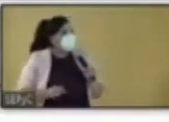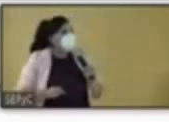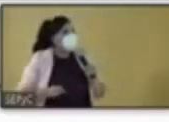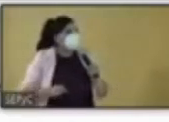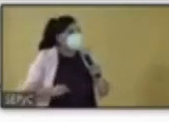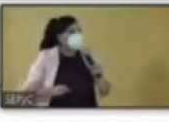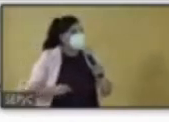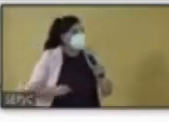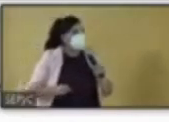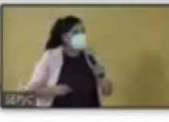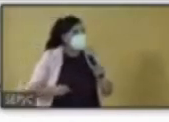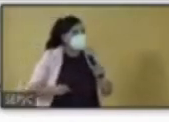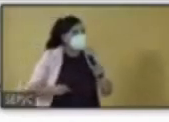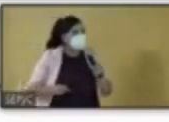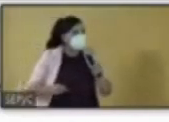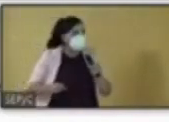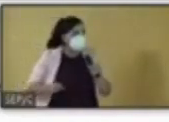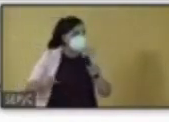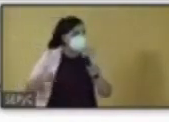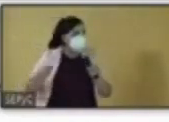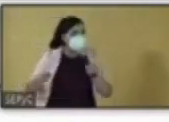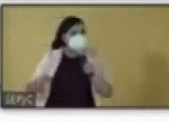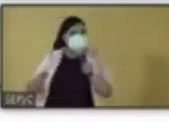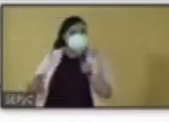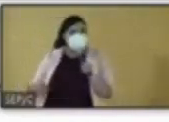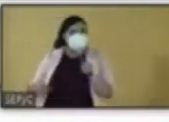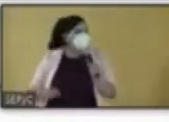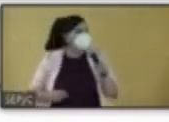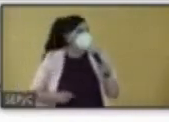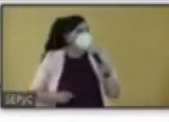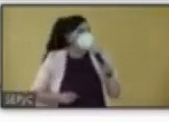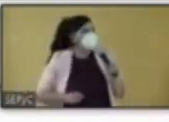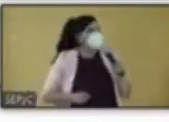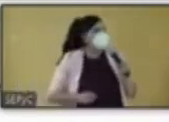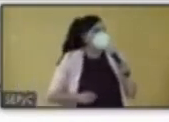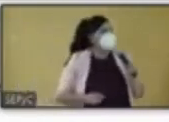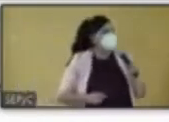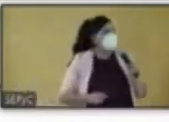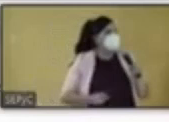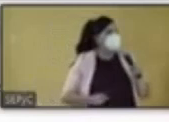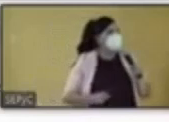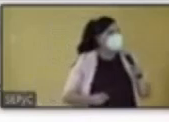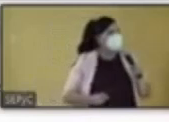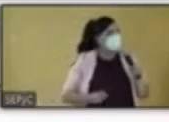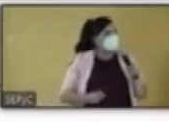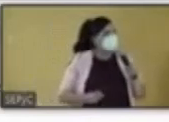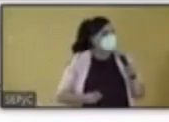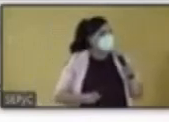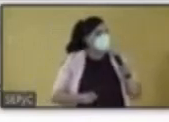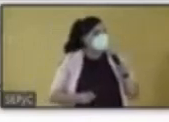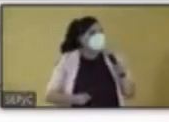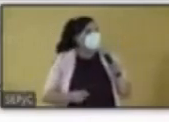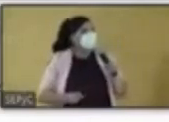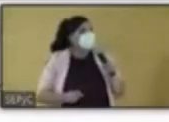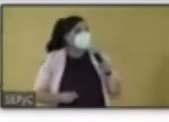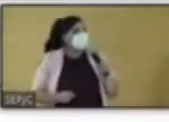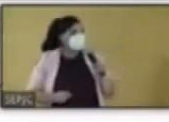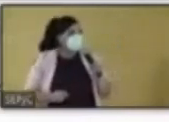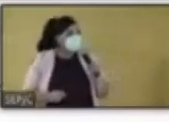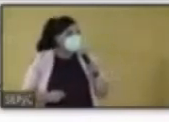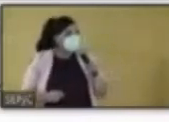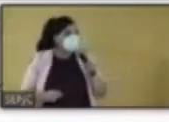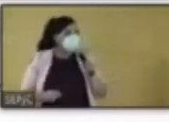Aparecen otros rubros que podemos complementar si es que nos consideramos dentro de esos supuestos, tales como ingresos del declarante, por